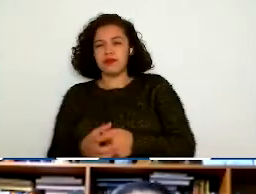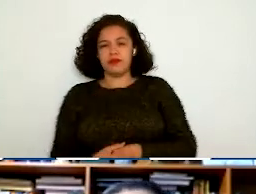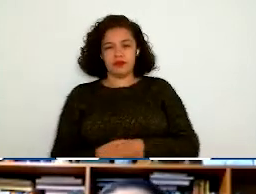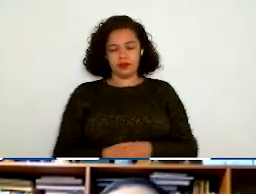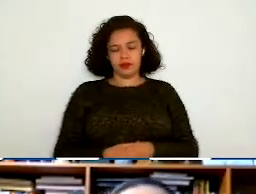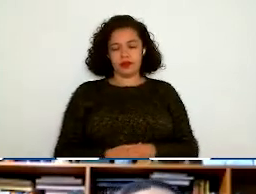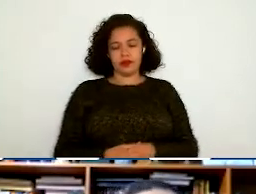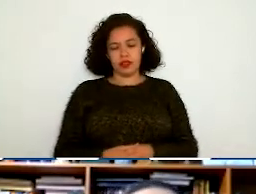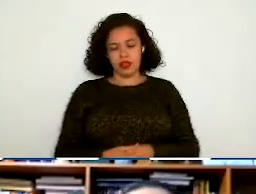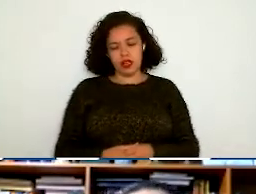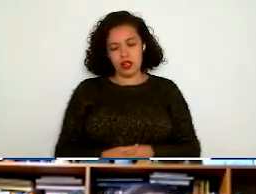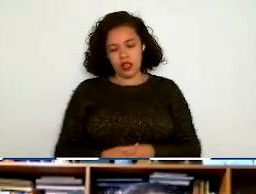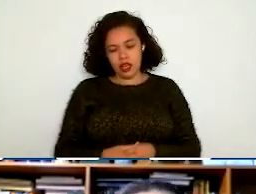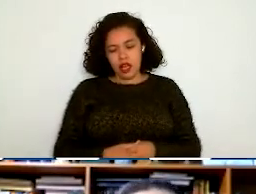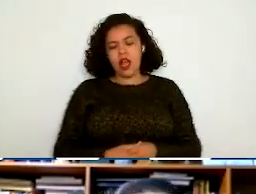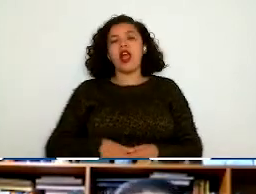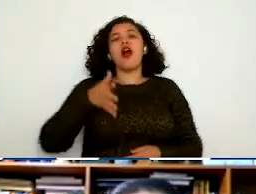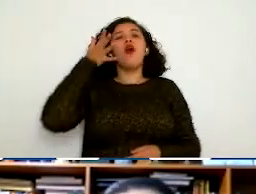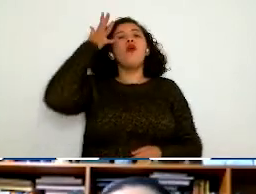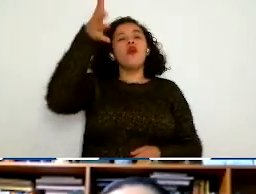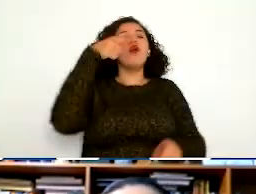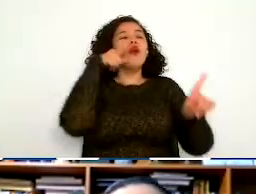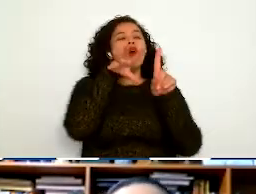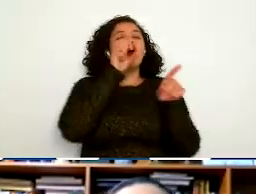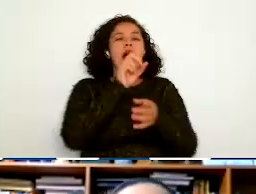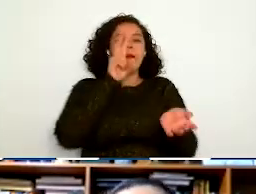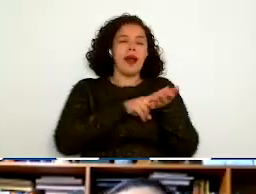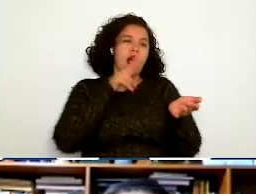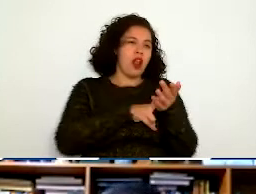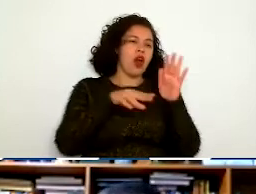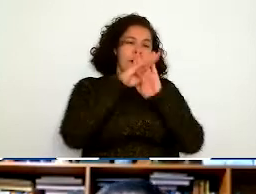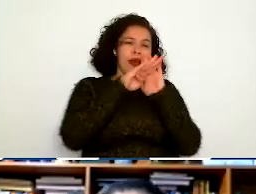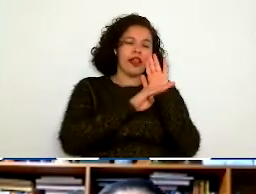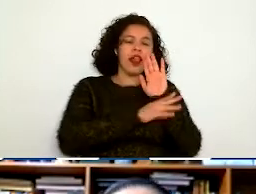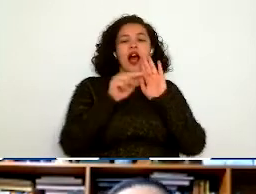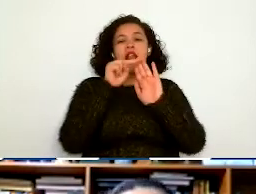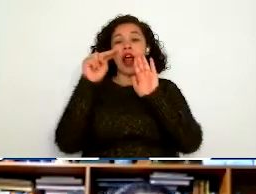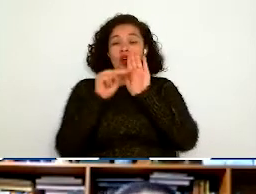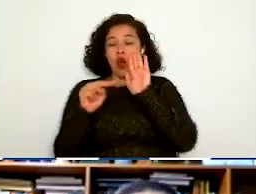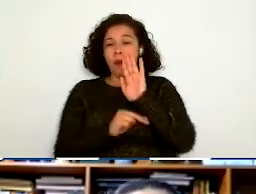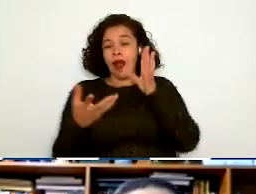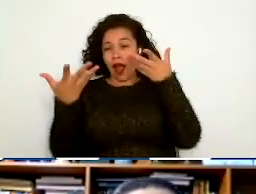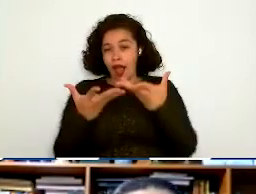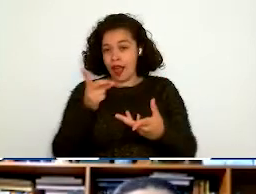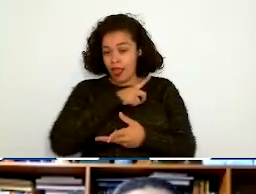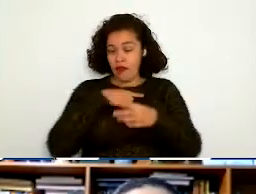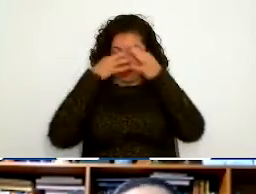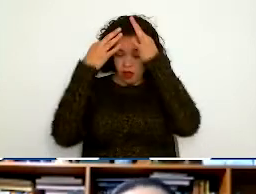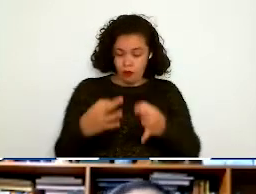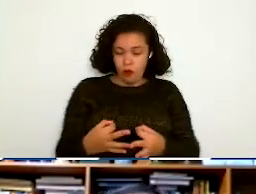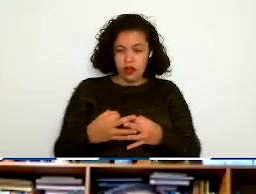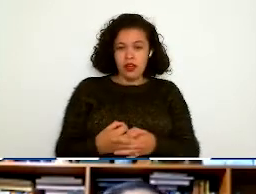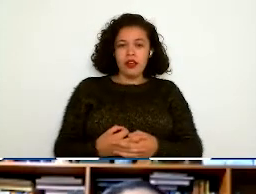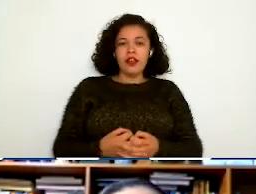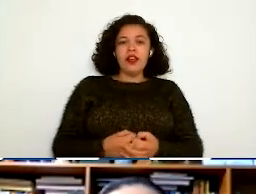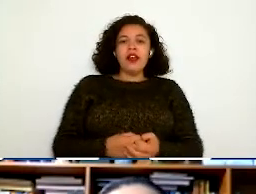de lado pues la misión, los valores, los principios, la normatividad incluso que existe dentro de la institución. Entonces,